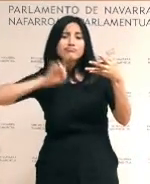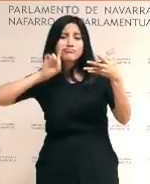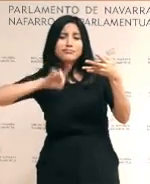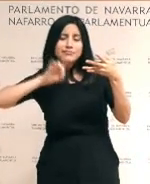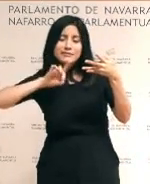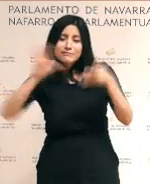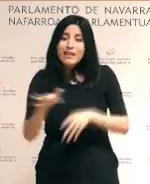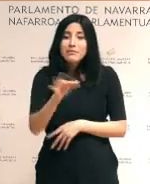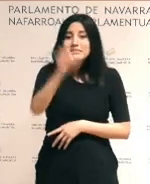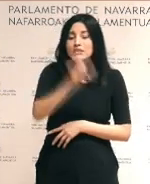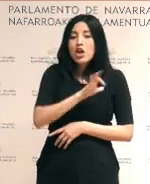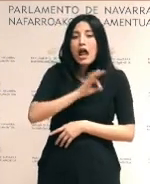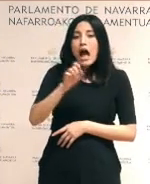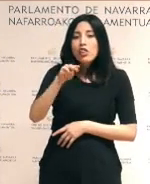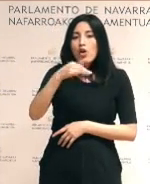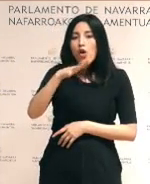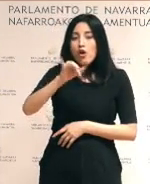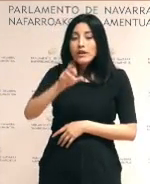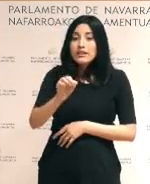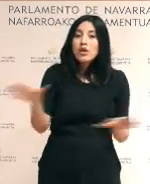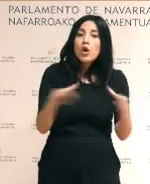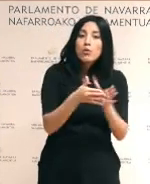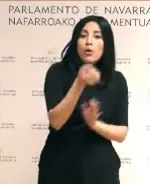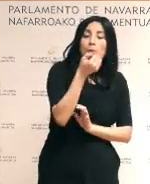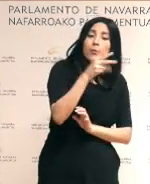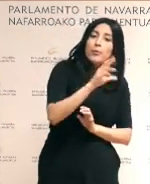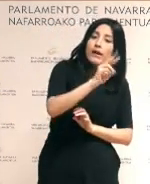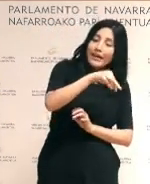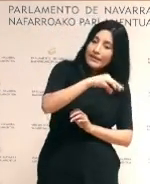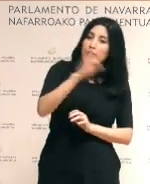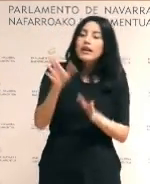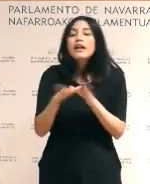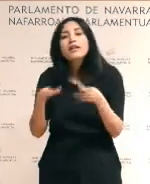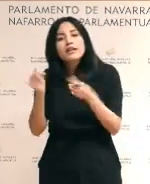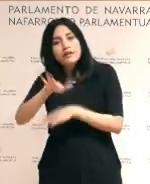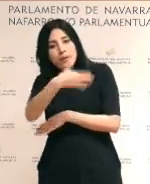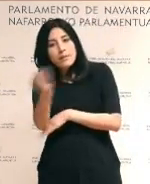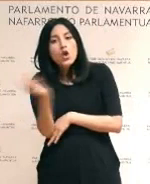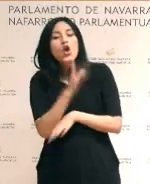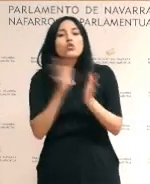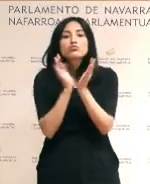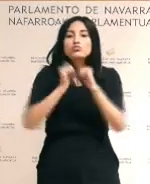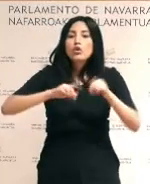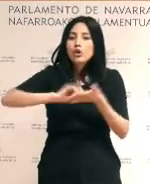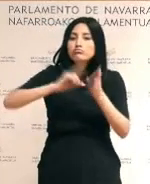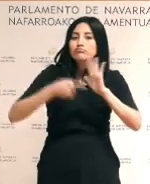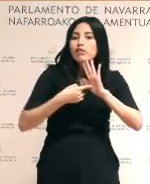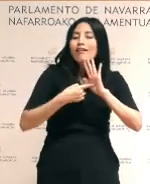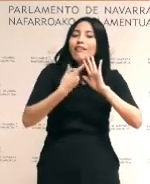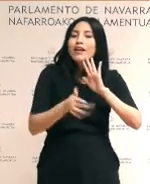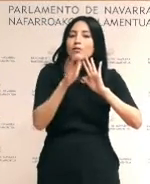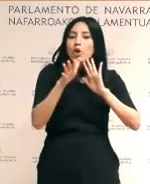señor Alzorriz, que UPN y Bildu tienen un acuerdo para aprobar una proposición de ley para el personal de bomberos. Y se quedó tan